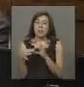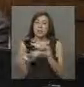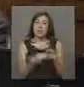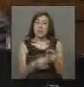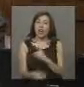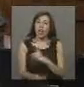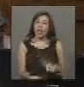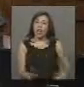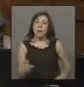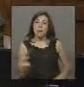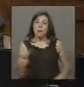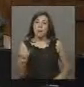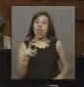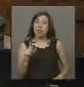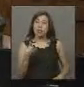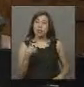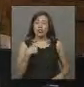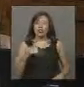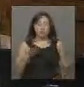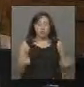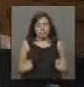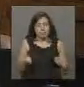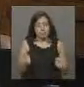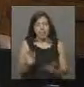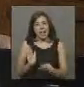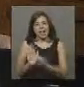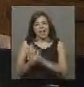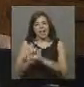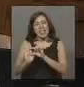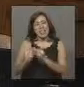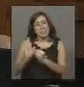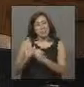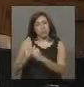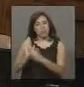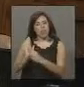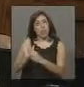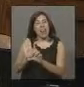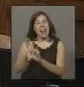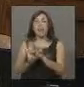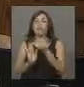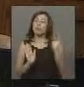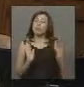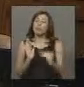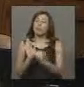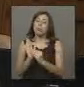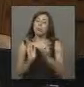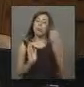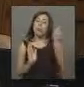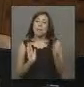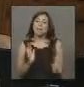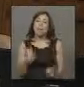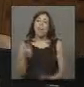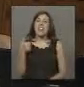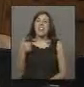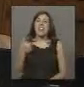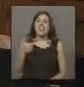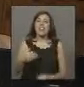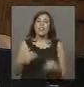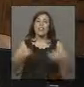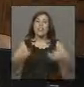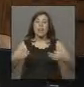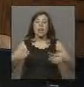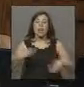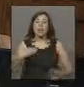diputado Pilosky, impulsamos una indicación para que la ley contemplara la creación de la figura del director de seguridad